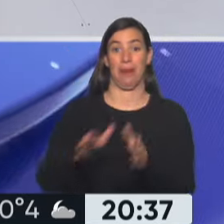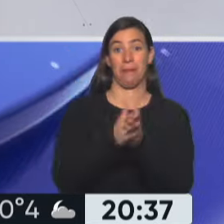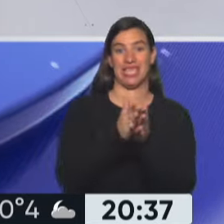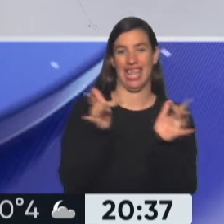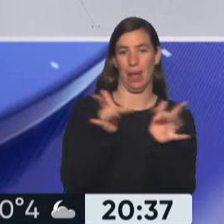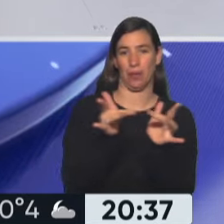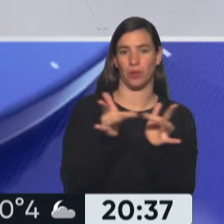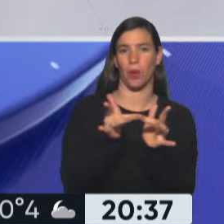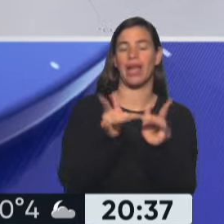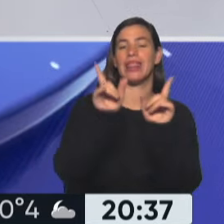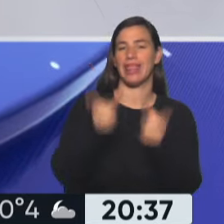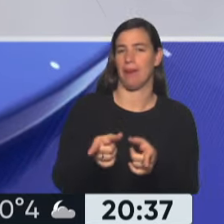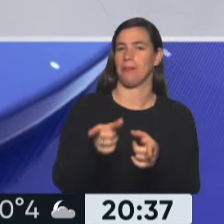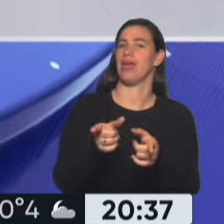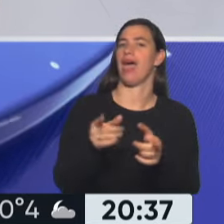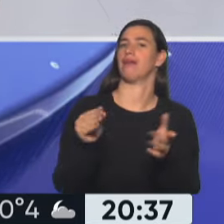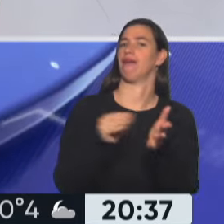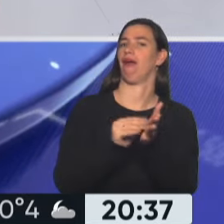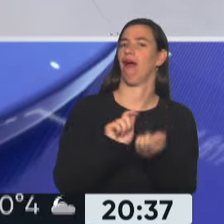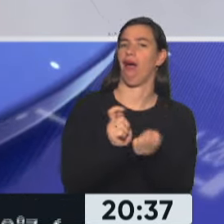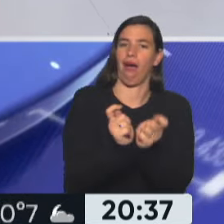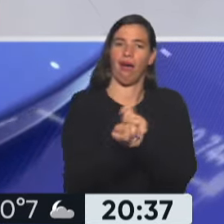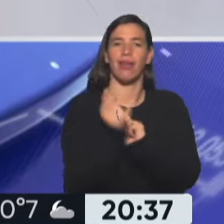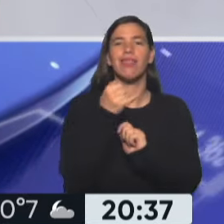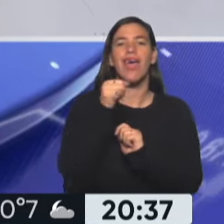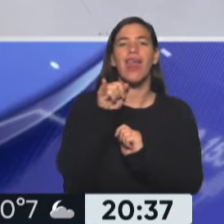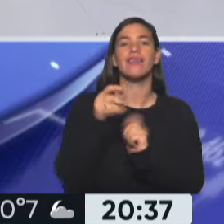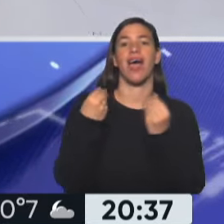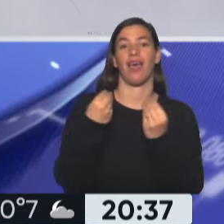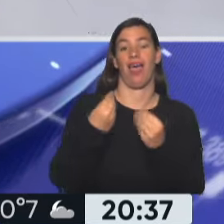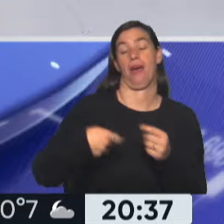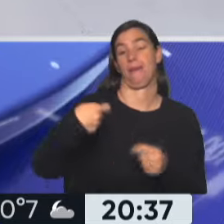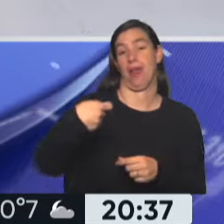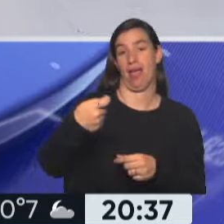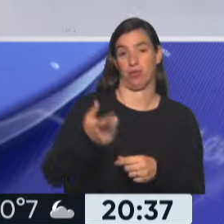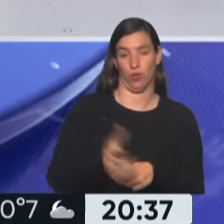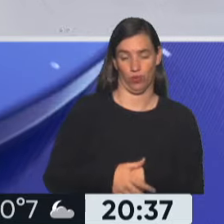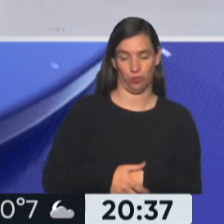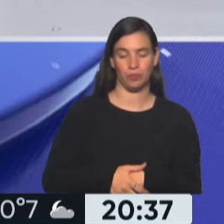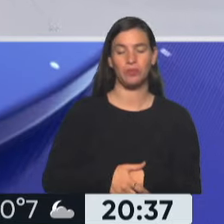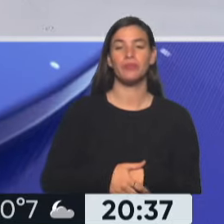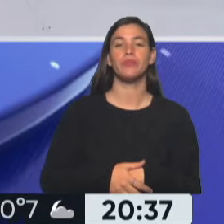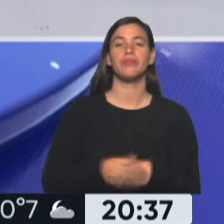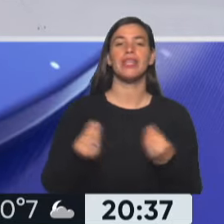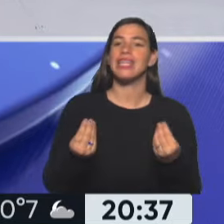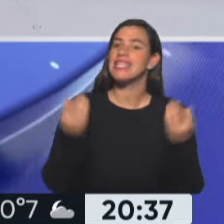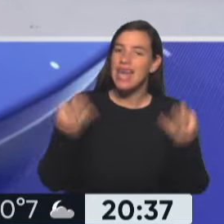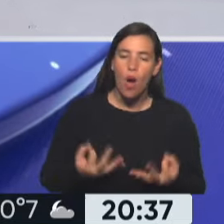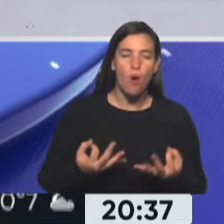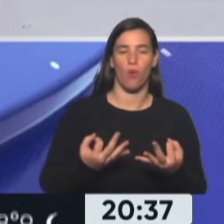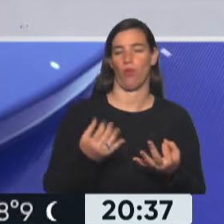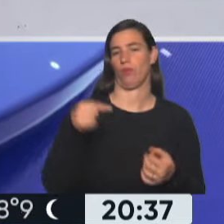los rendimientos y las tasas de interés que dan a los plazos fijos. Sin lugar a dudas, esta medida tiene un dato